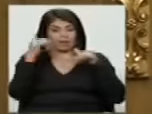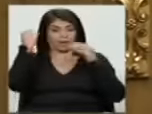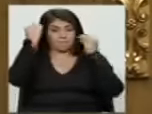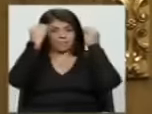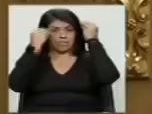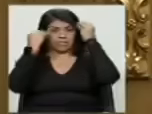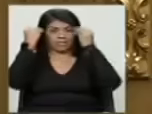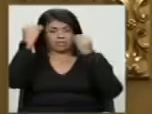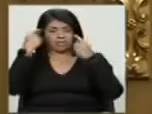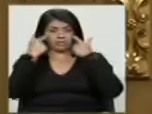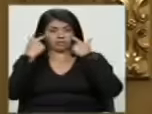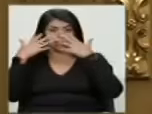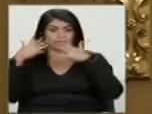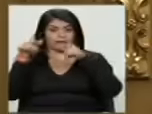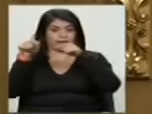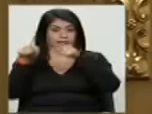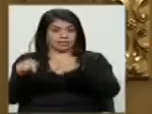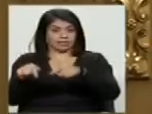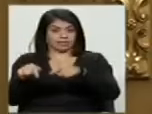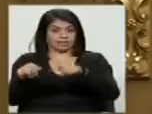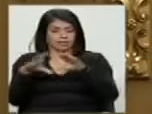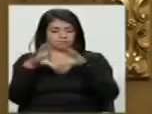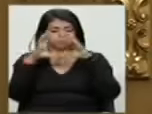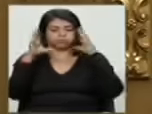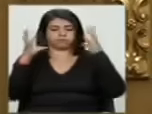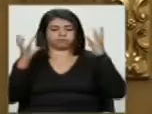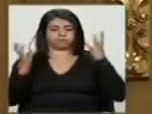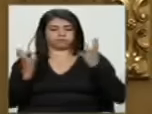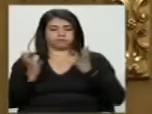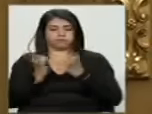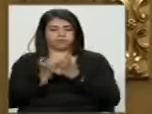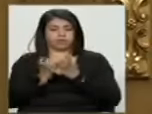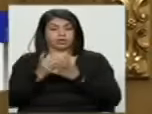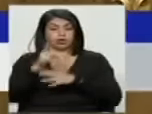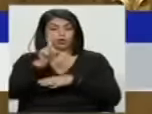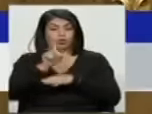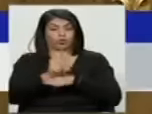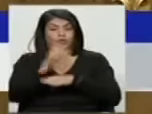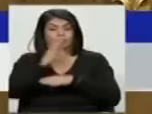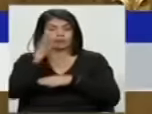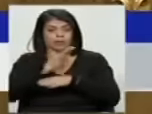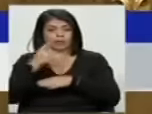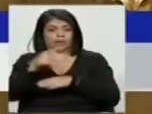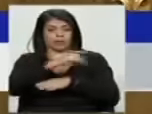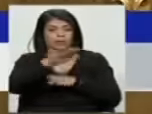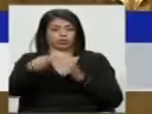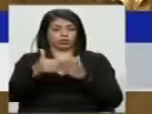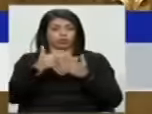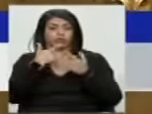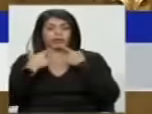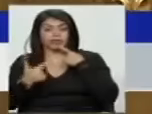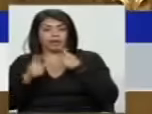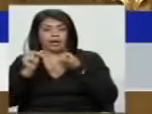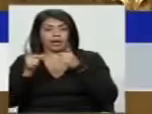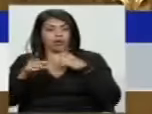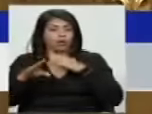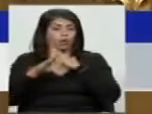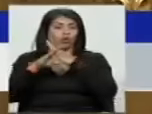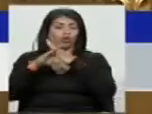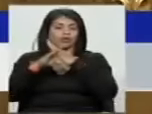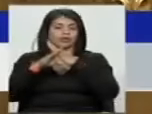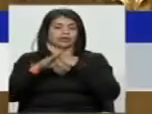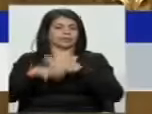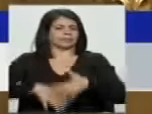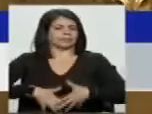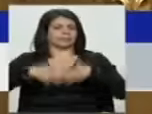piensa que en esa burbuja que te encierra el algoritmo es la única realidad que existe y todo el que te diga algo contrario, entonces